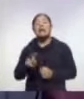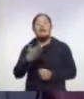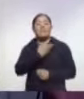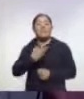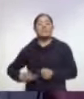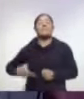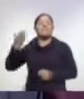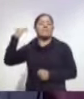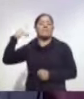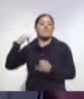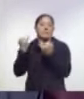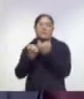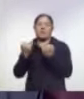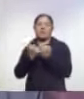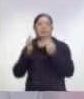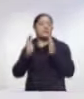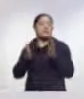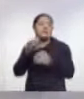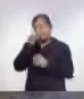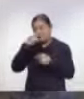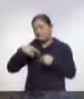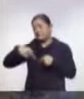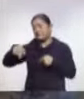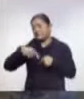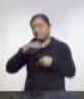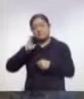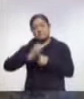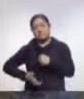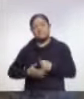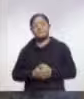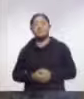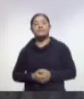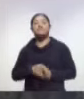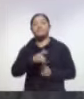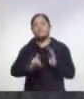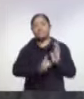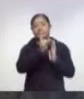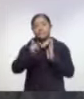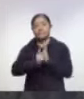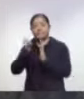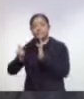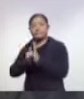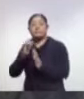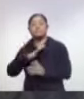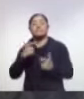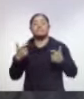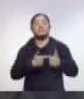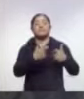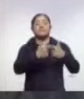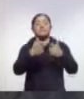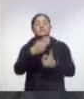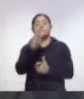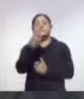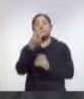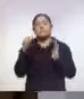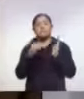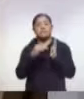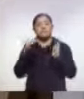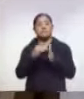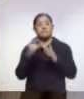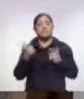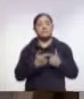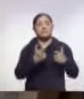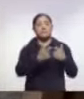también ya está por concluirse. Enfatizó que la obra se ejecuta con una inversión superior a los 3 millones de pesos,